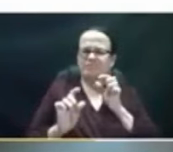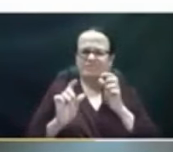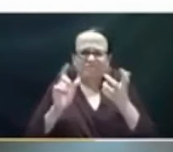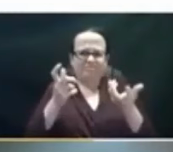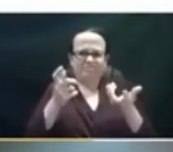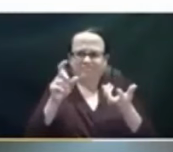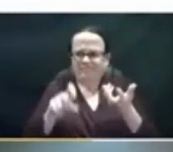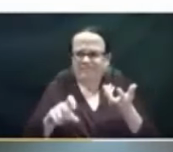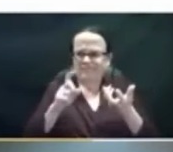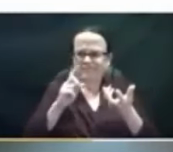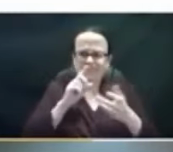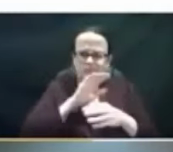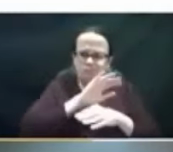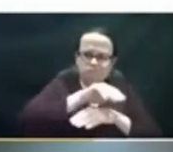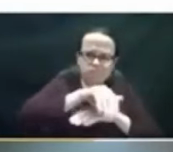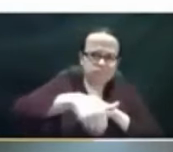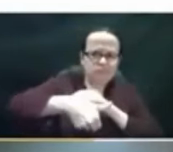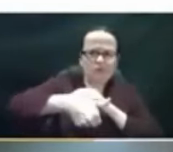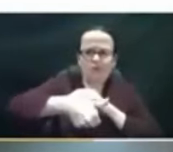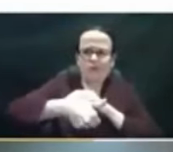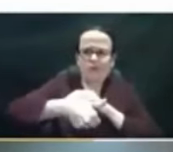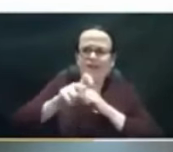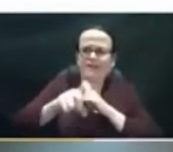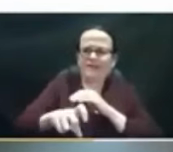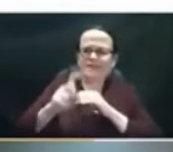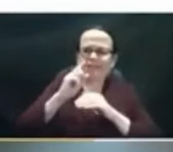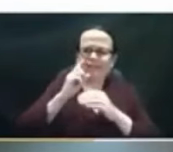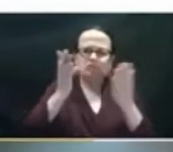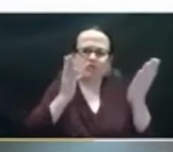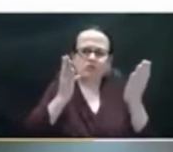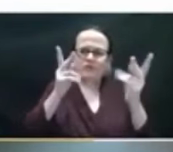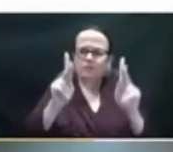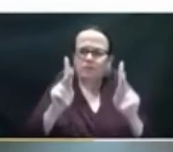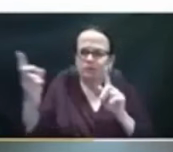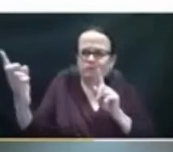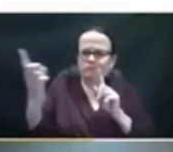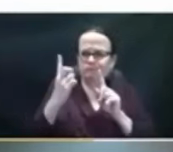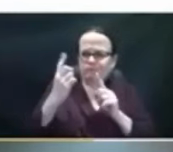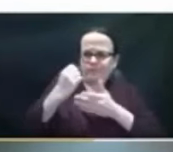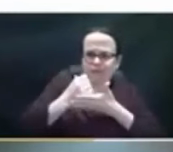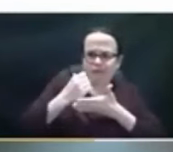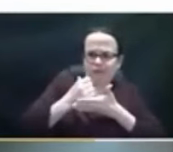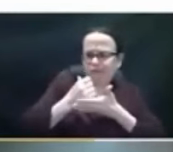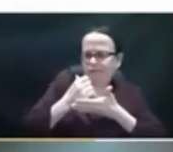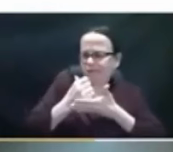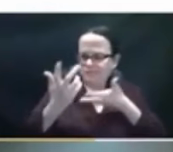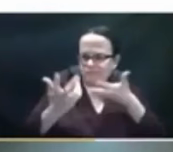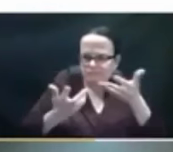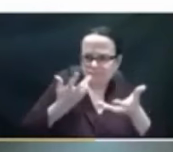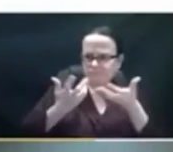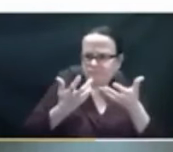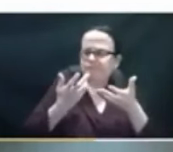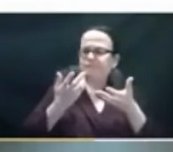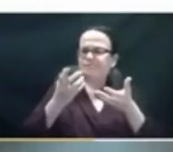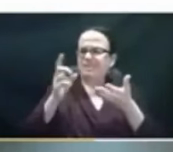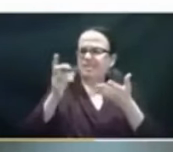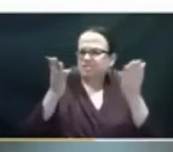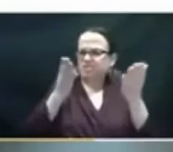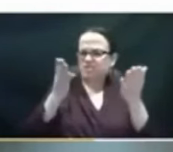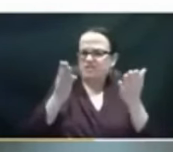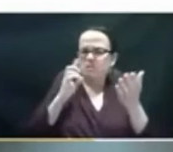momento necesitaba yo cuidados nocheras para la